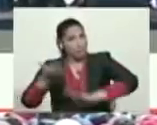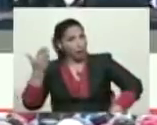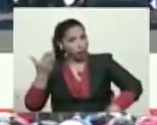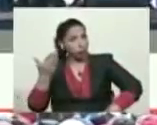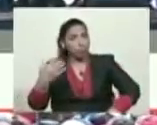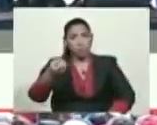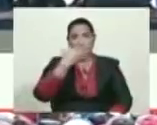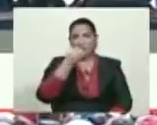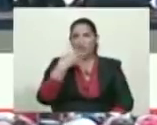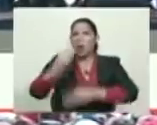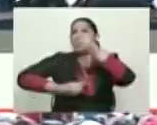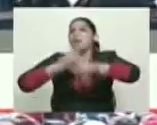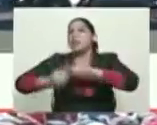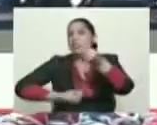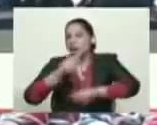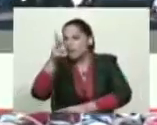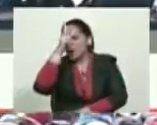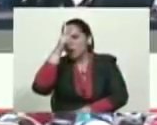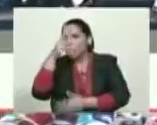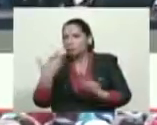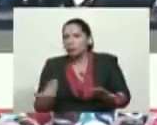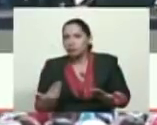de Miraflores, ¿qué va a hacer Falcón?